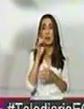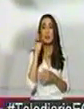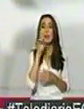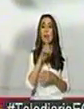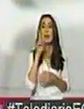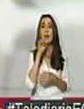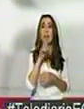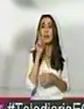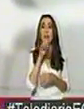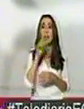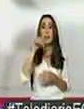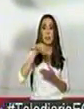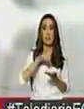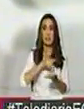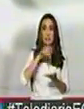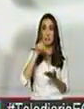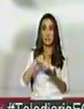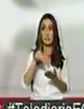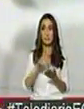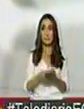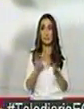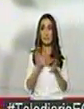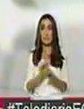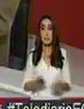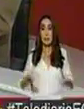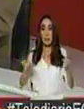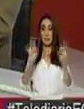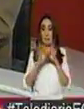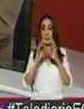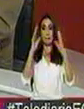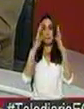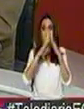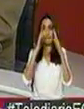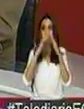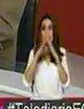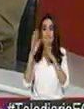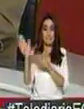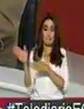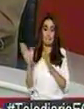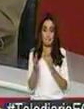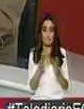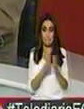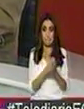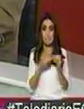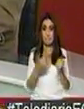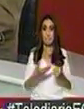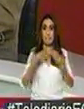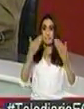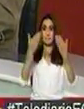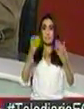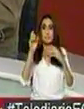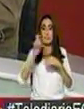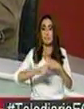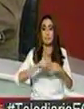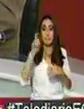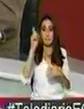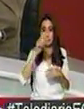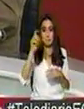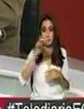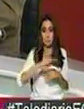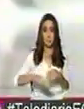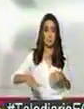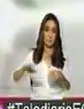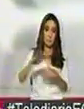residentes en la provincia de Pichincha. Ahí sobre todo se ejecutará vivienda y vivienda popular, sobre todo para las personas más necesitadas, de escasos